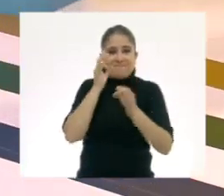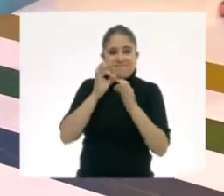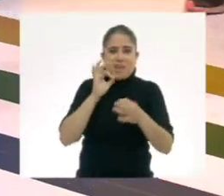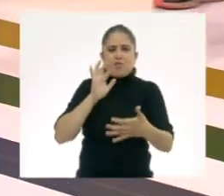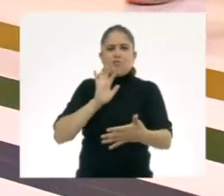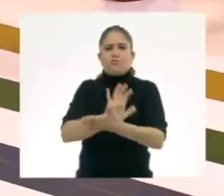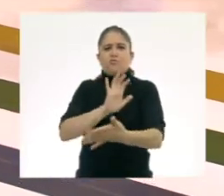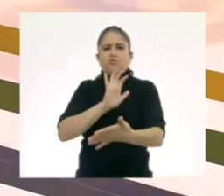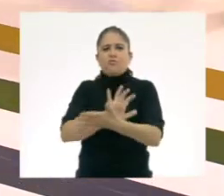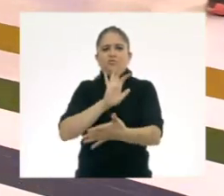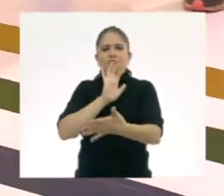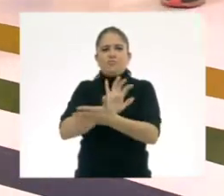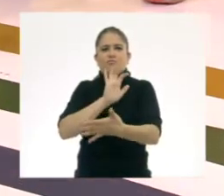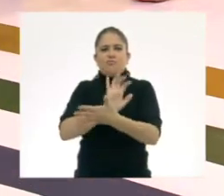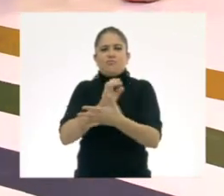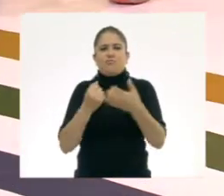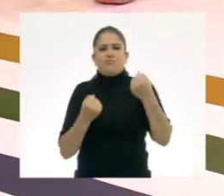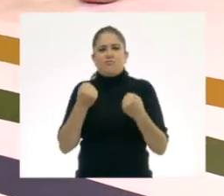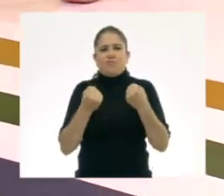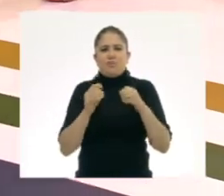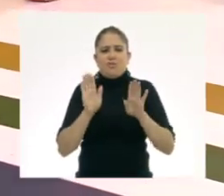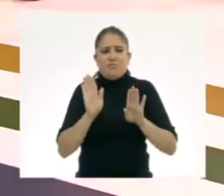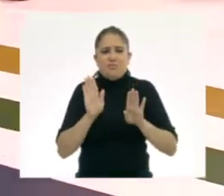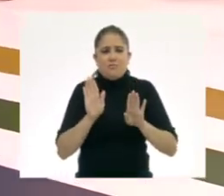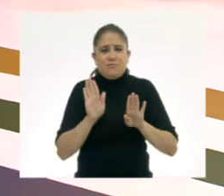dónde nos llega. ¡Carrito! ¡Ya casi frena!